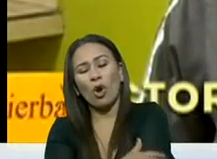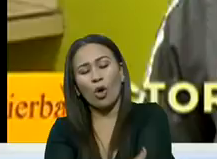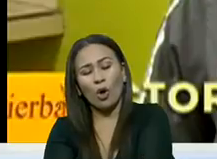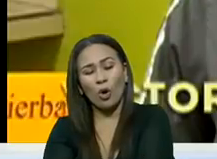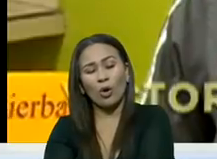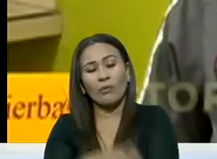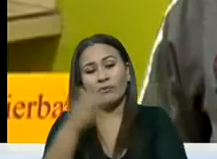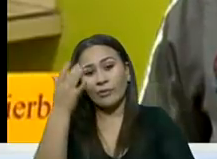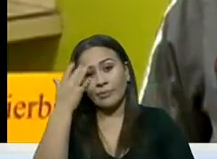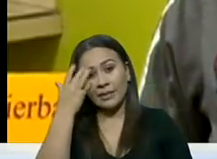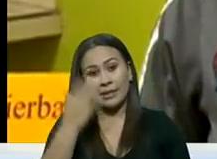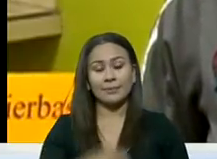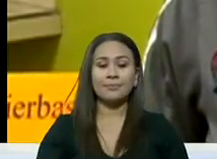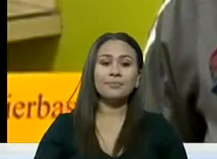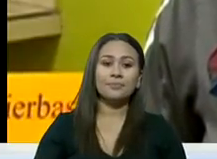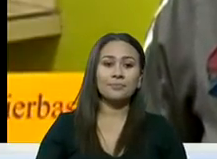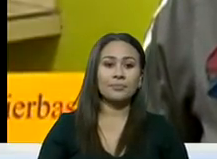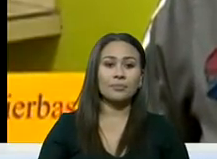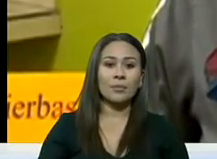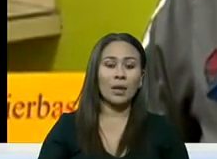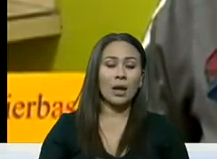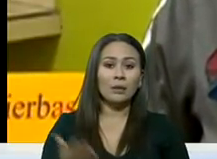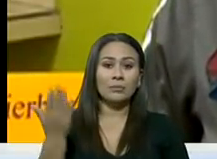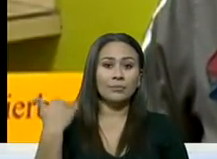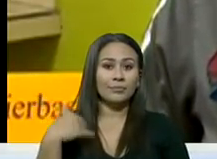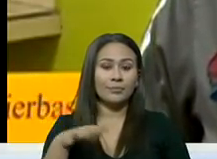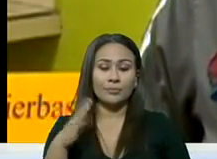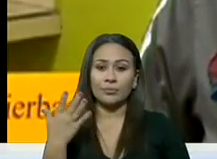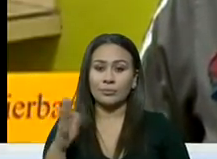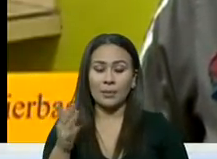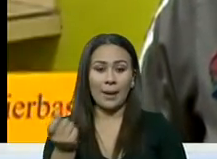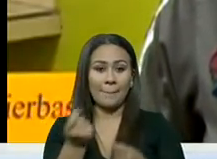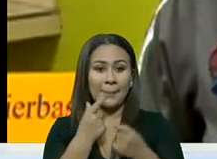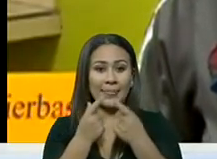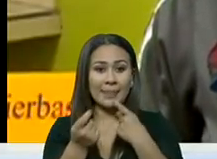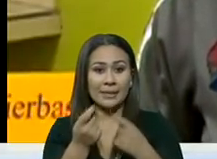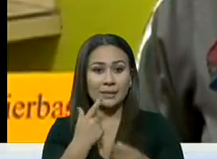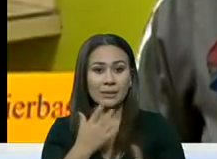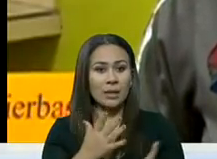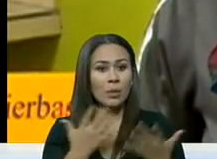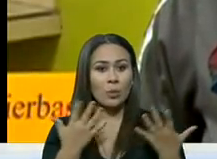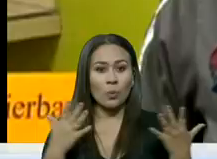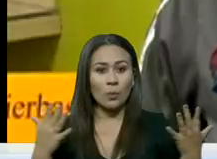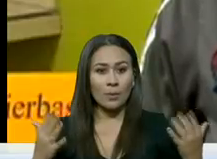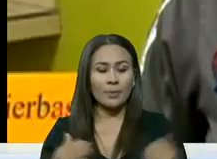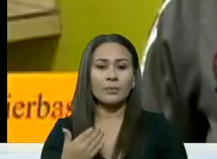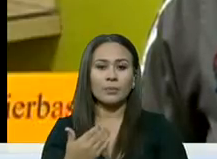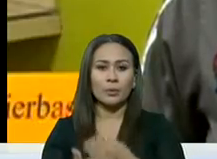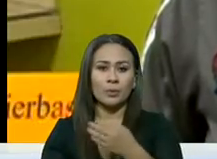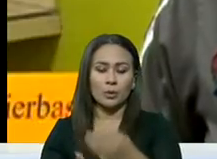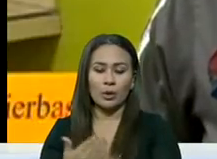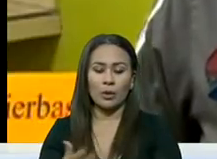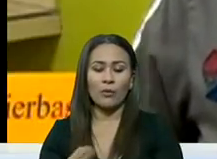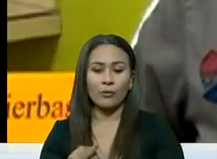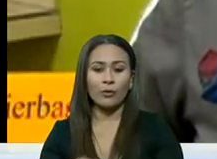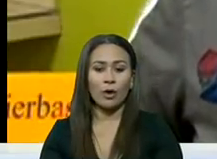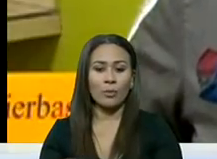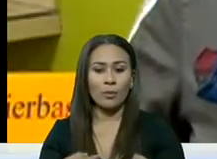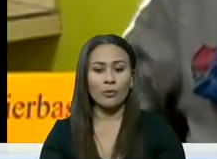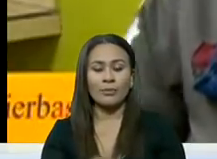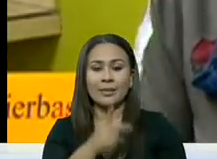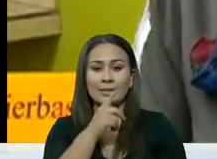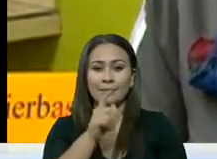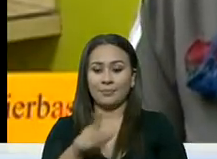incluso no había al alcance la medicina. formal donde ellos no